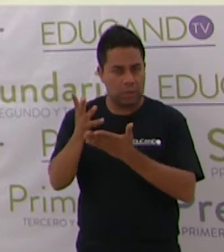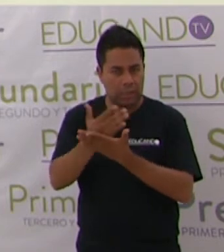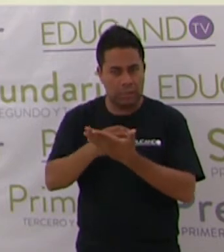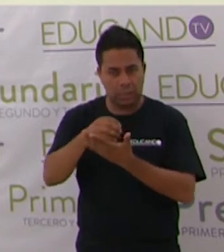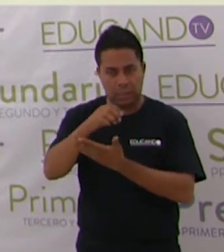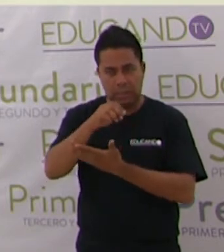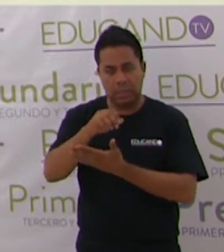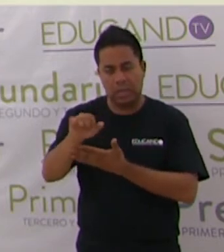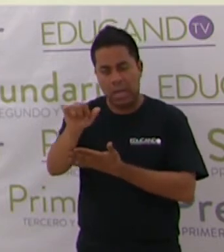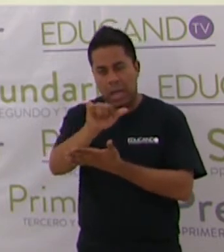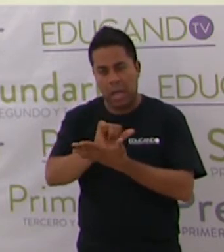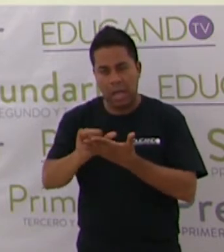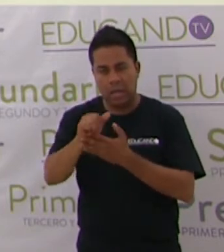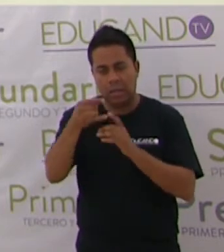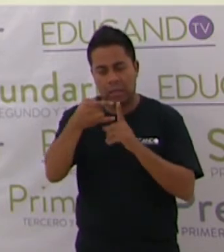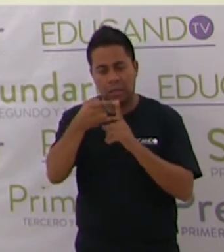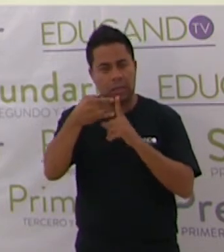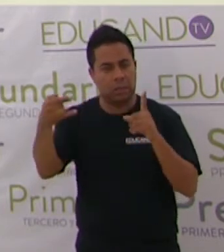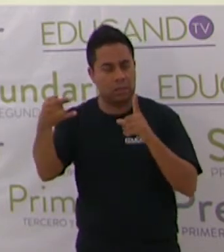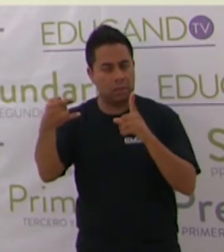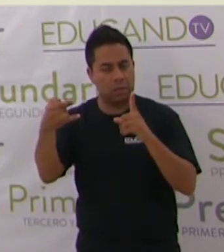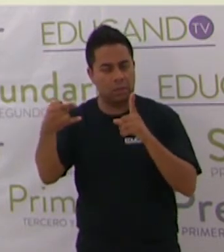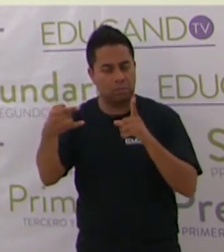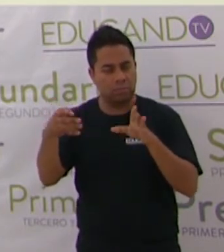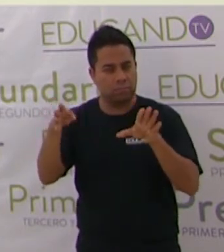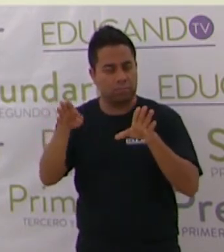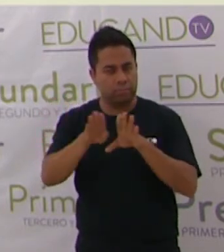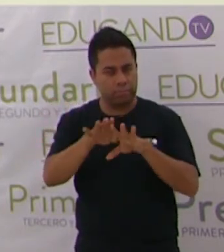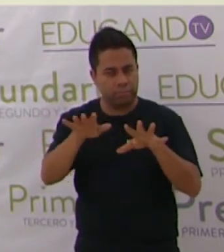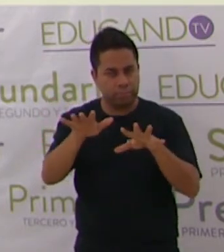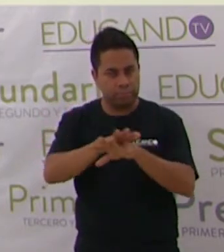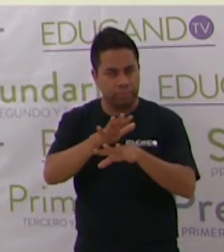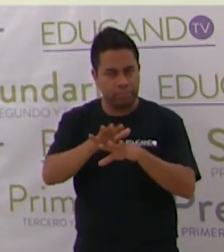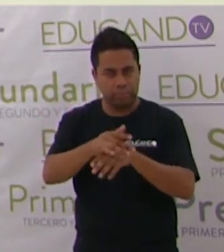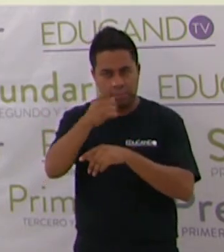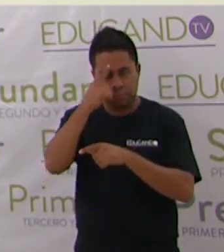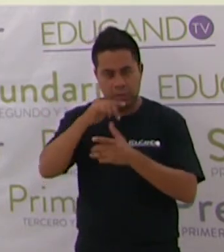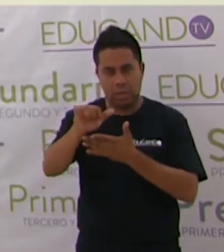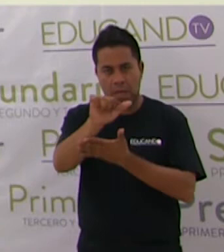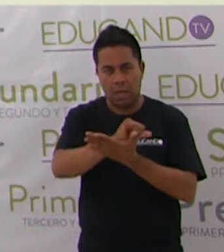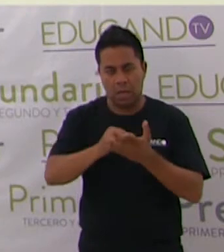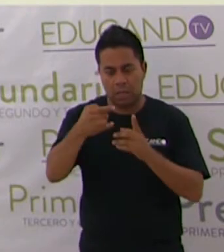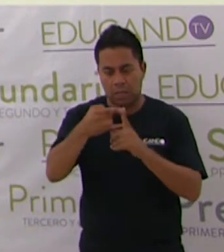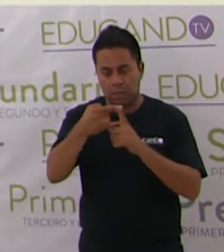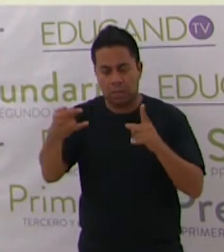rectángulo. ¿Cómo es que va modificándose el área de un rectángulo?